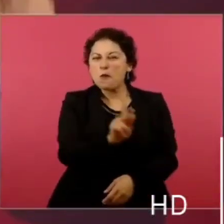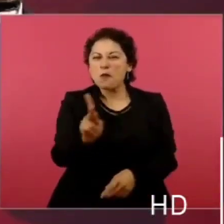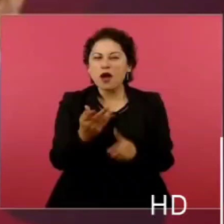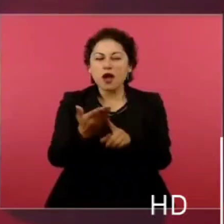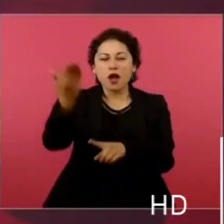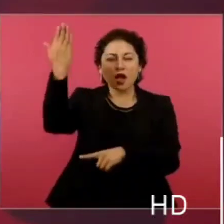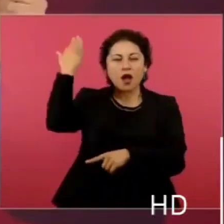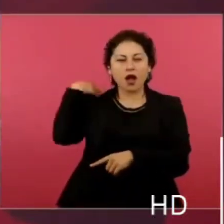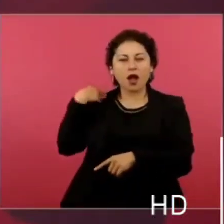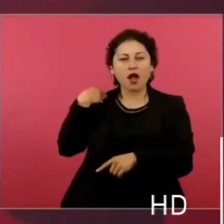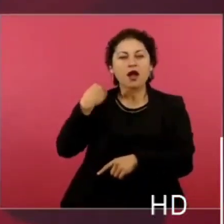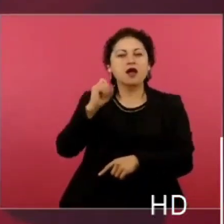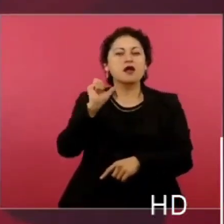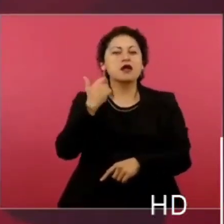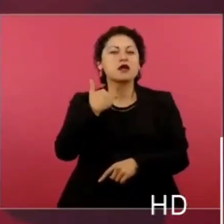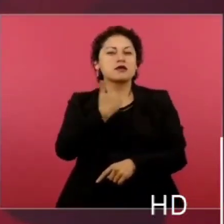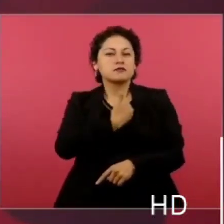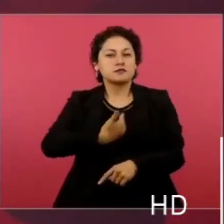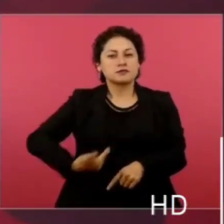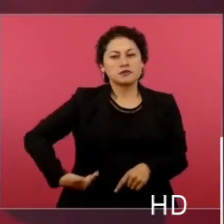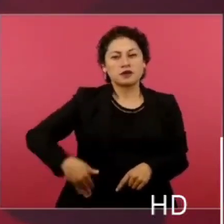de que era